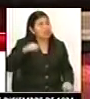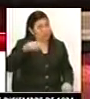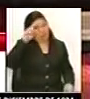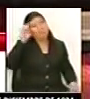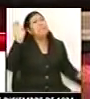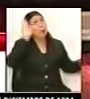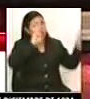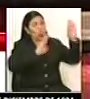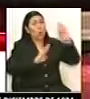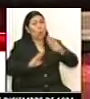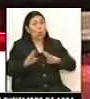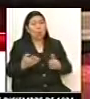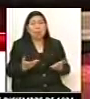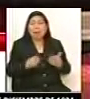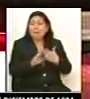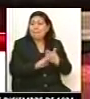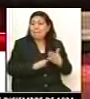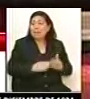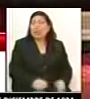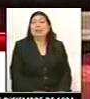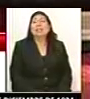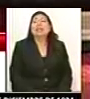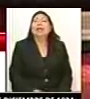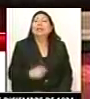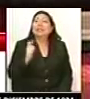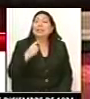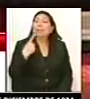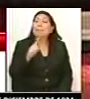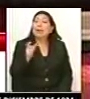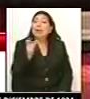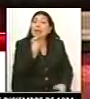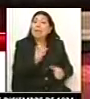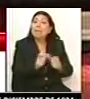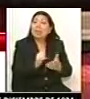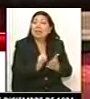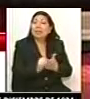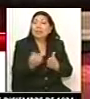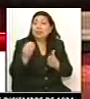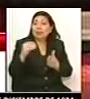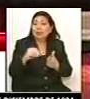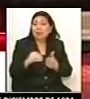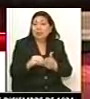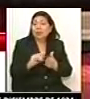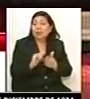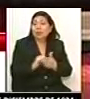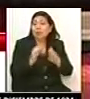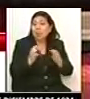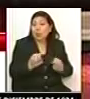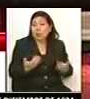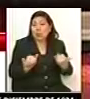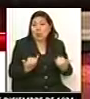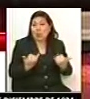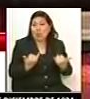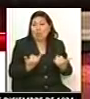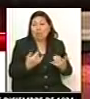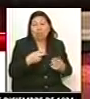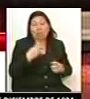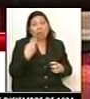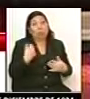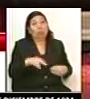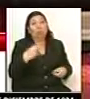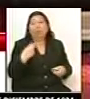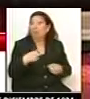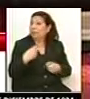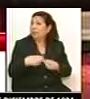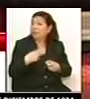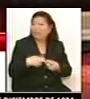ese conjunto de productos básicos de necesidad para la población se incluya uno que justamente hoy es alarmante en nuestro país y que